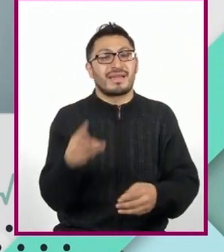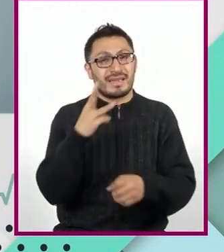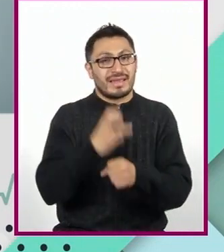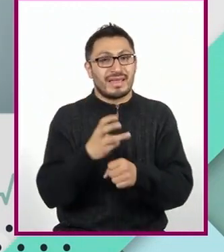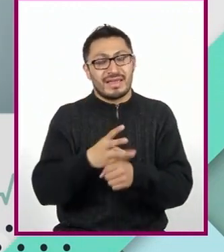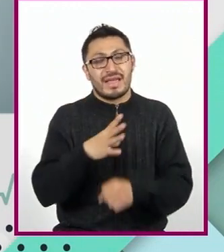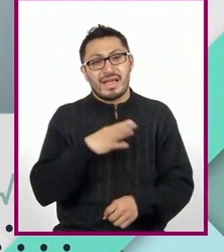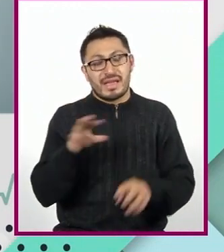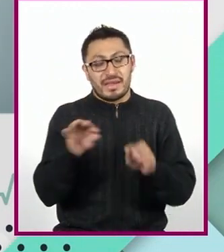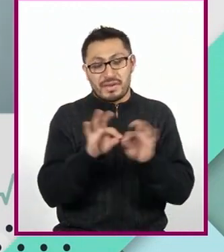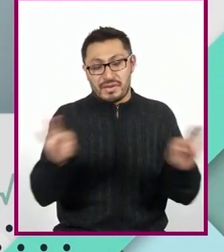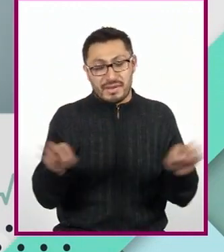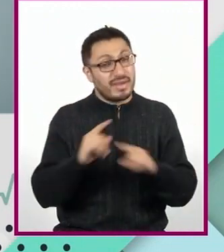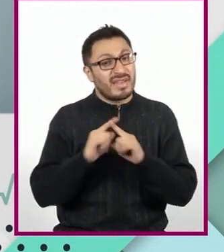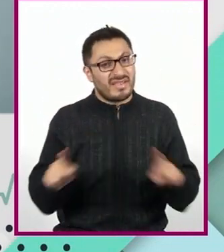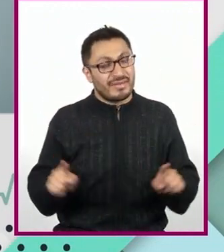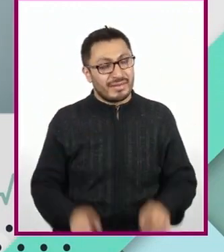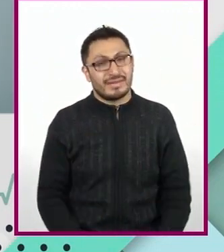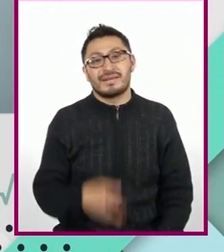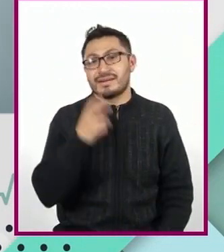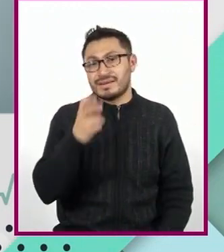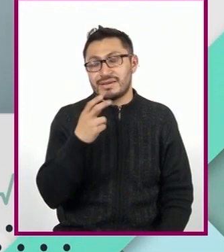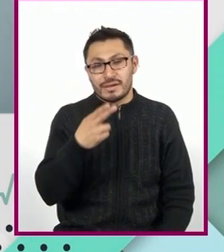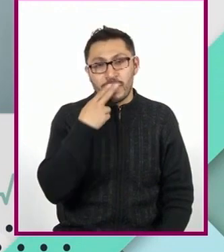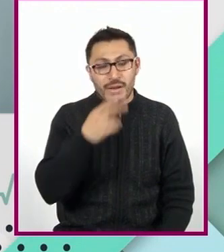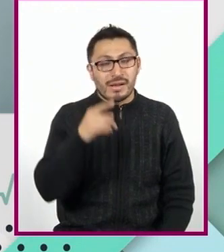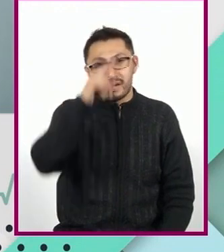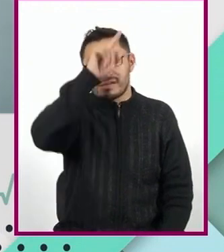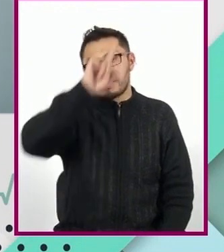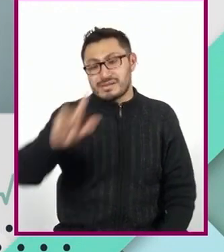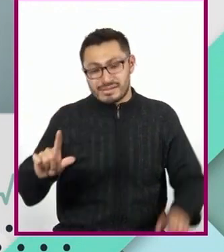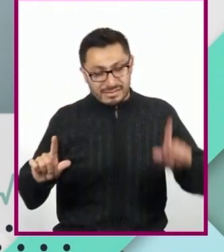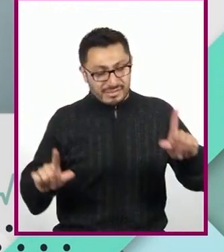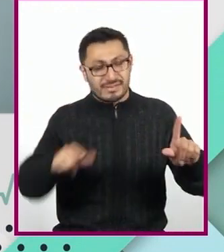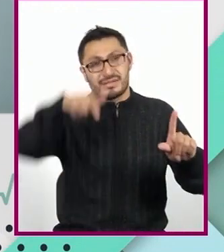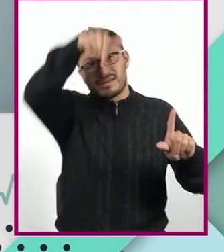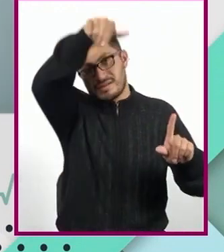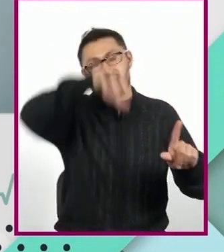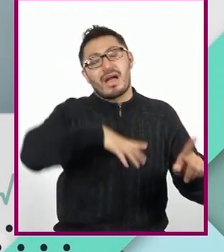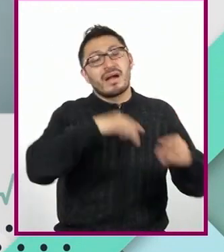una medida distinta. Esto aplica a los ángulos también, ya